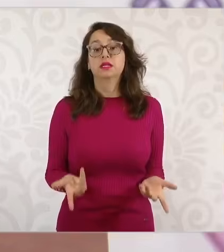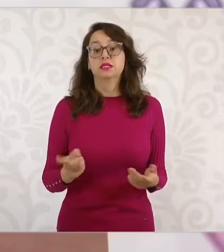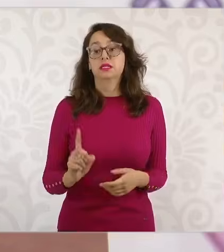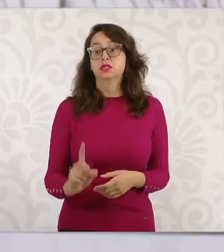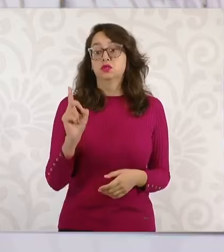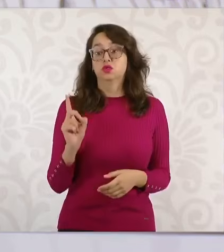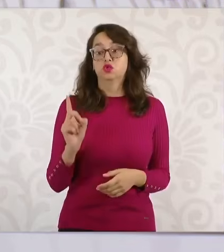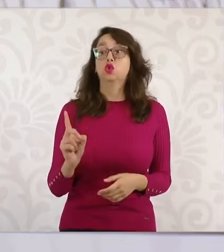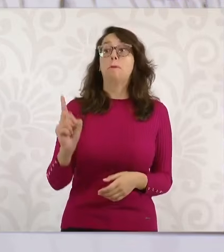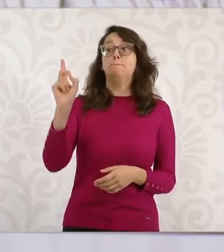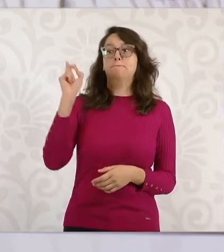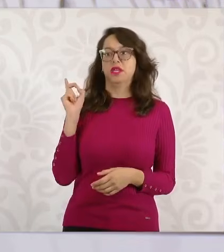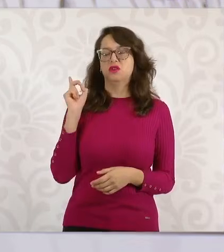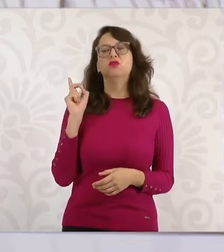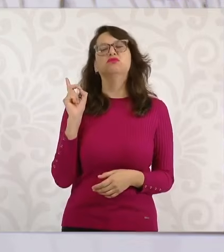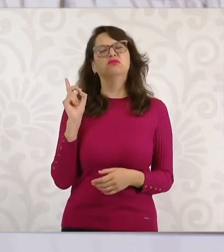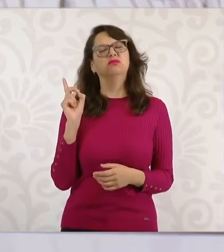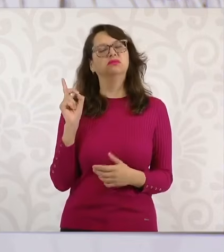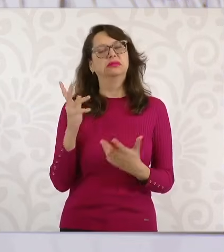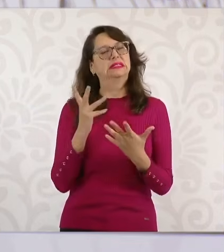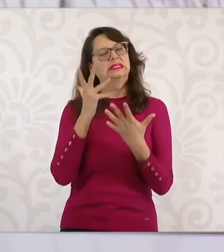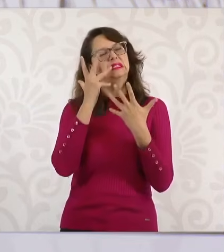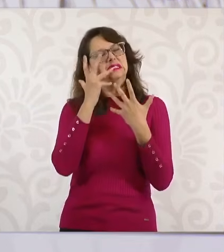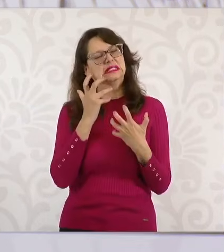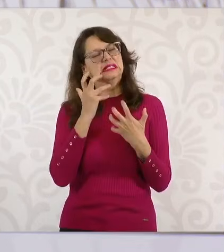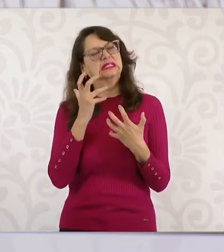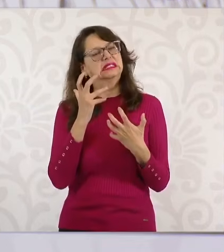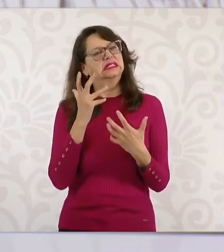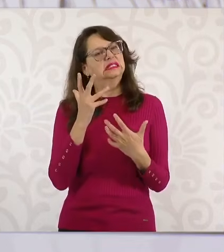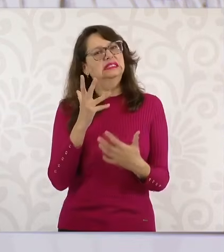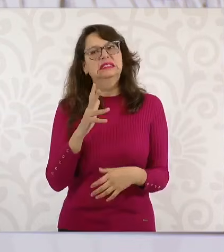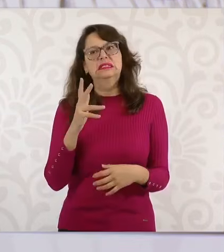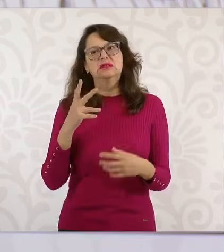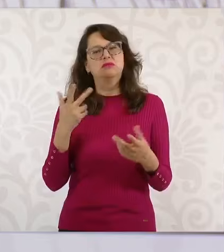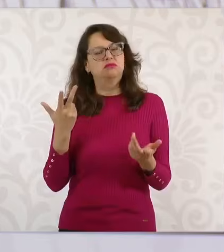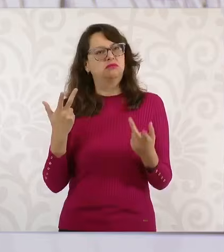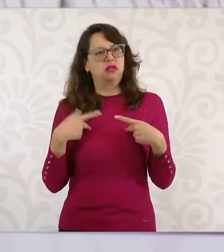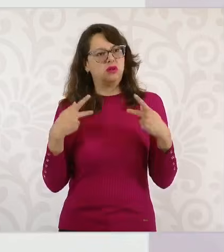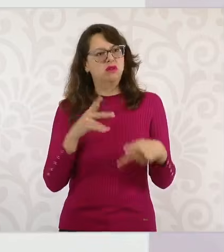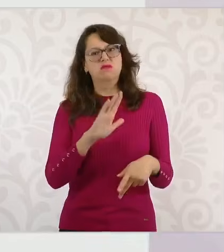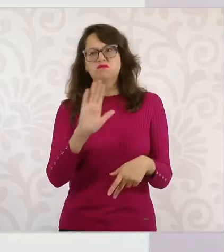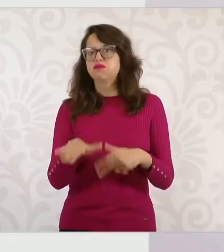domingo, triste por la pérdida de vidas humanas. y